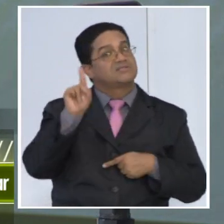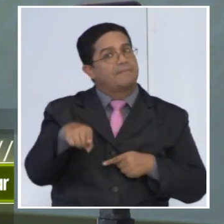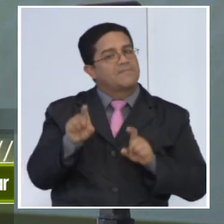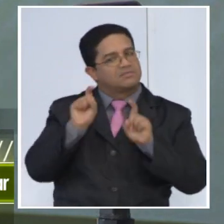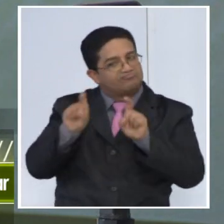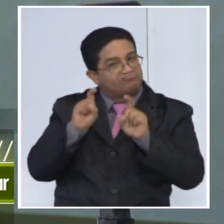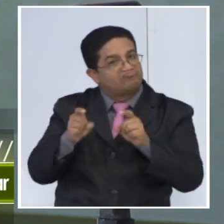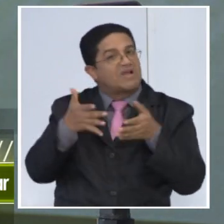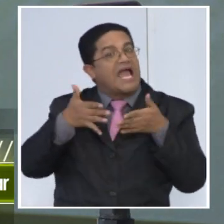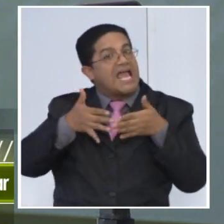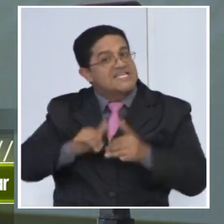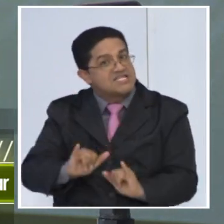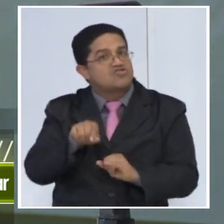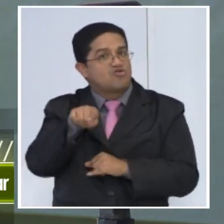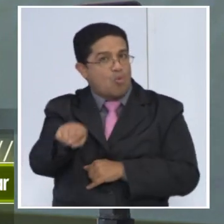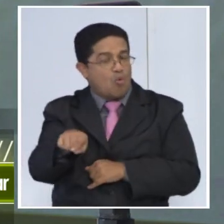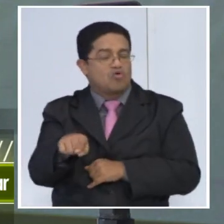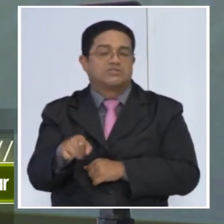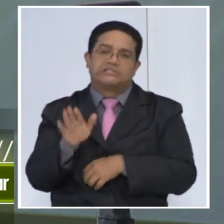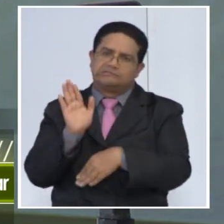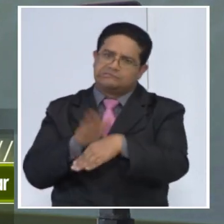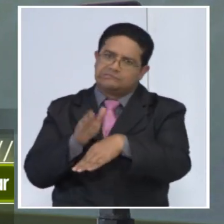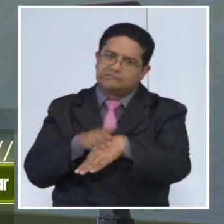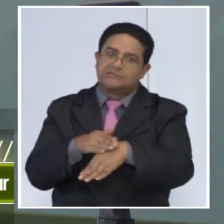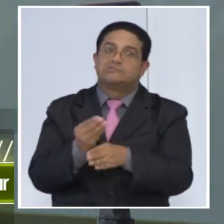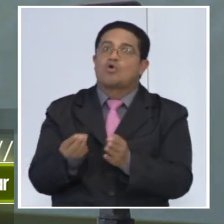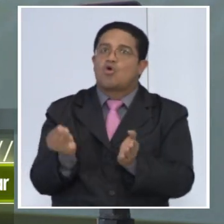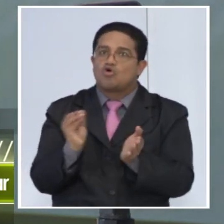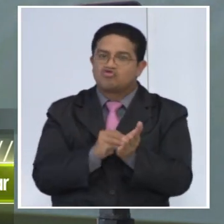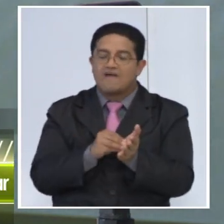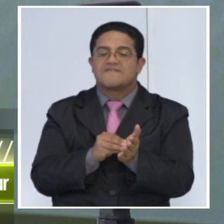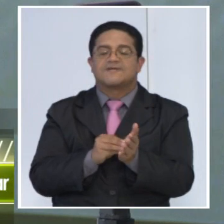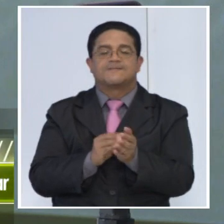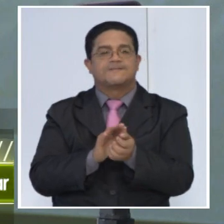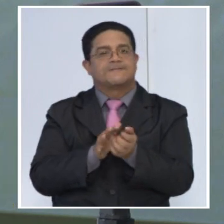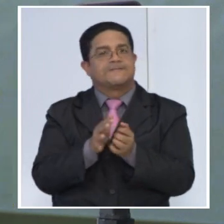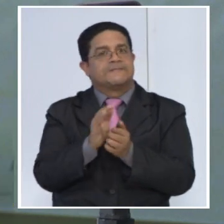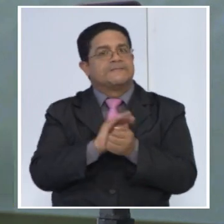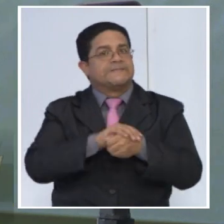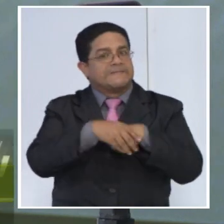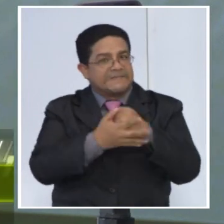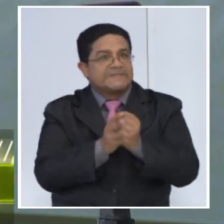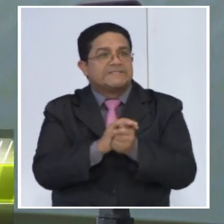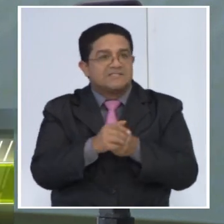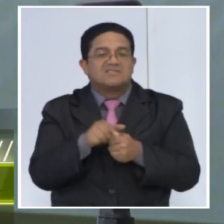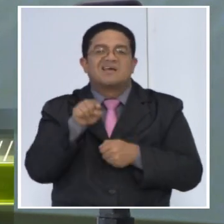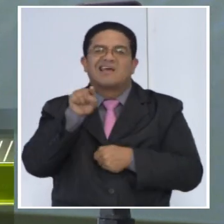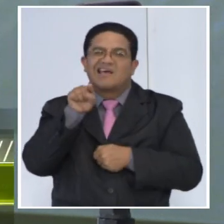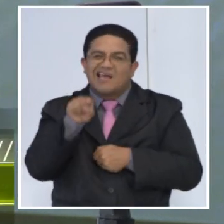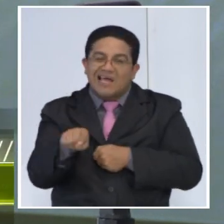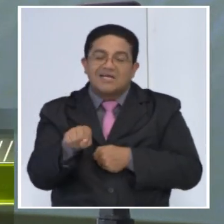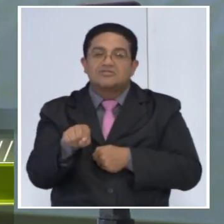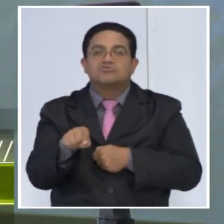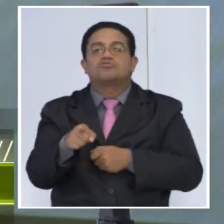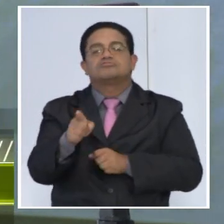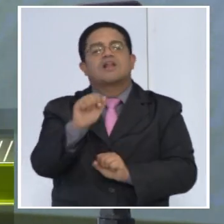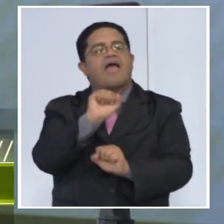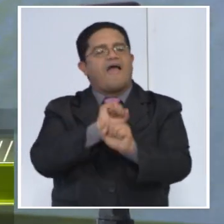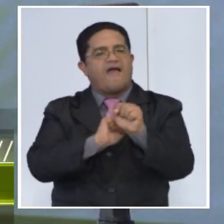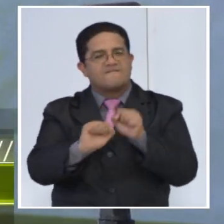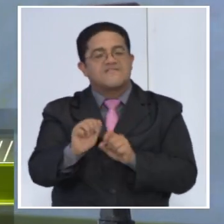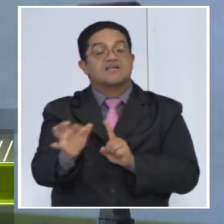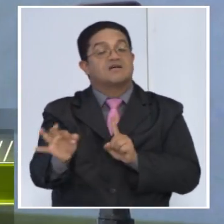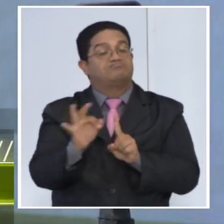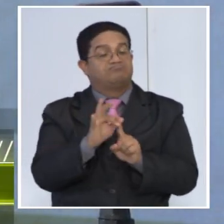casa, digamos, insistir en la frecuencia del lavado de manos. Créanme que esto disminuye en